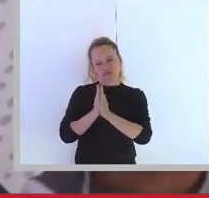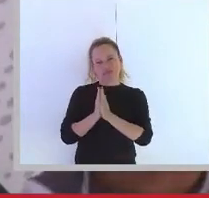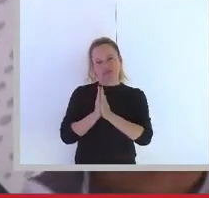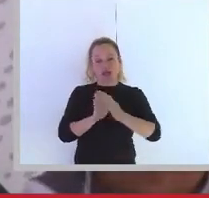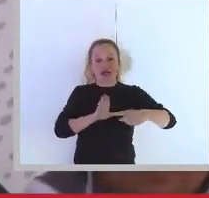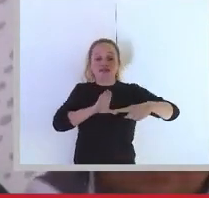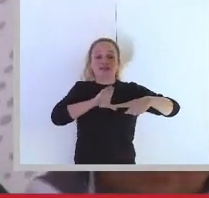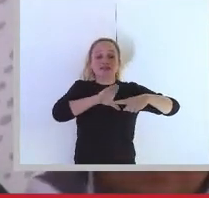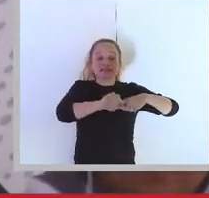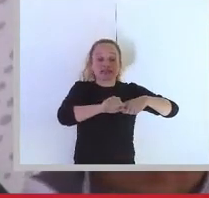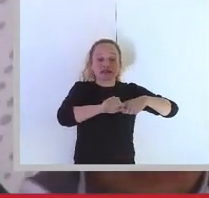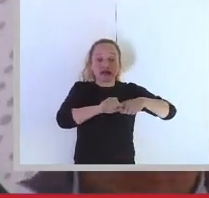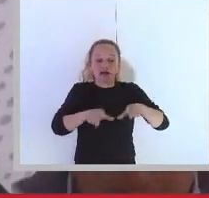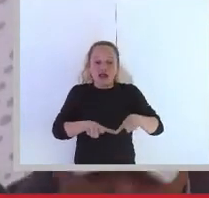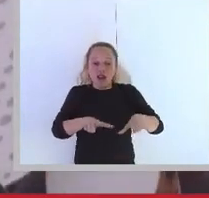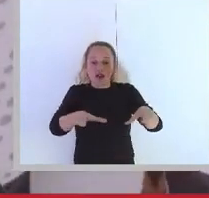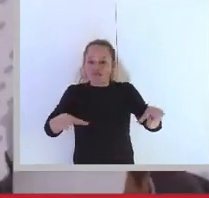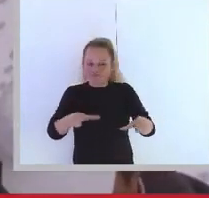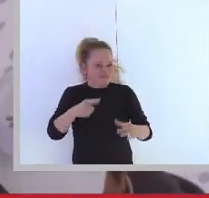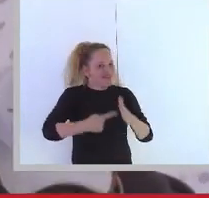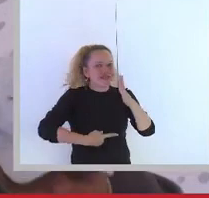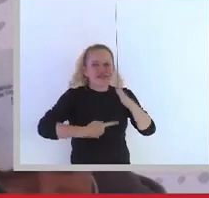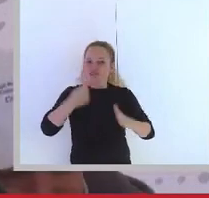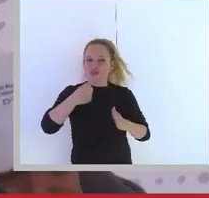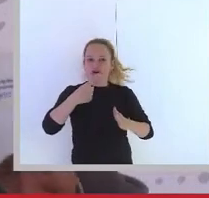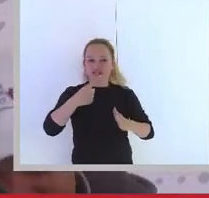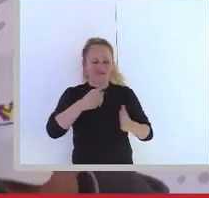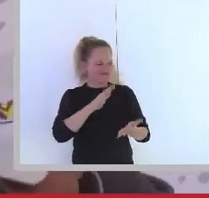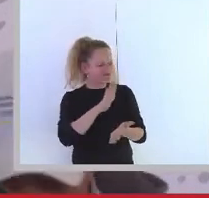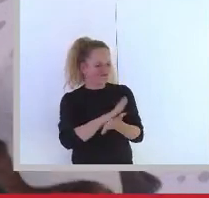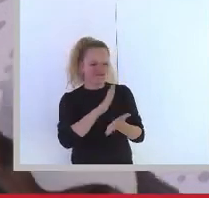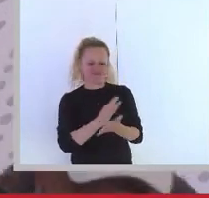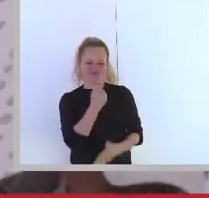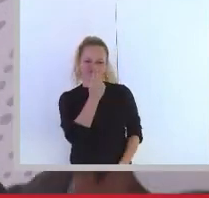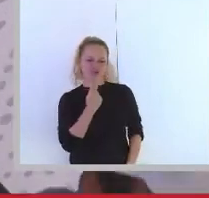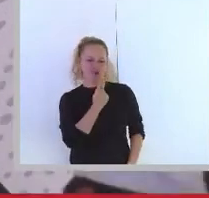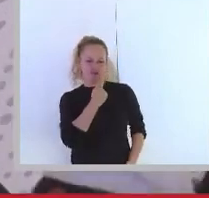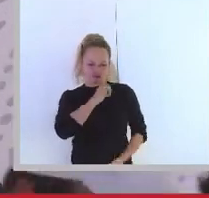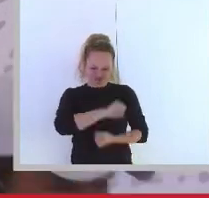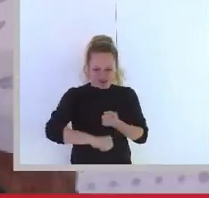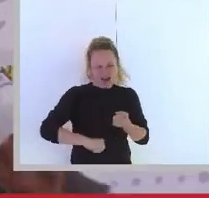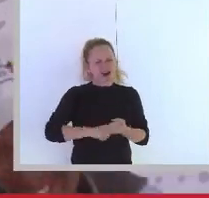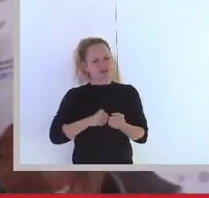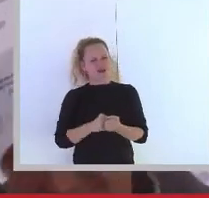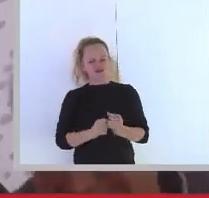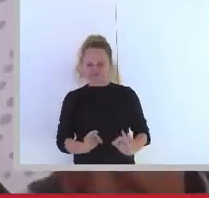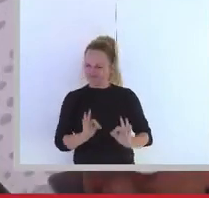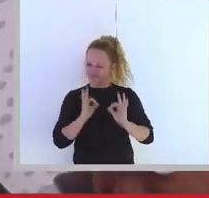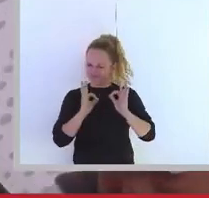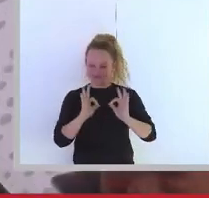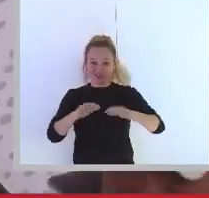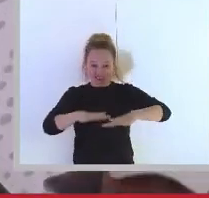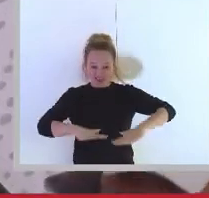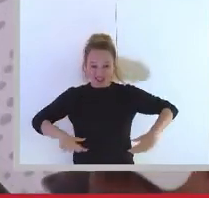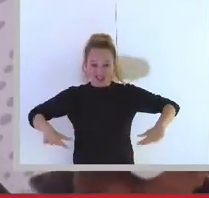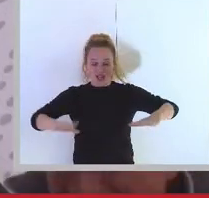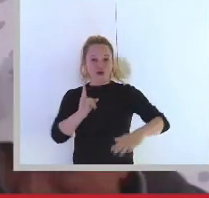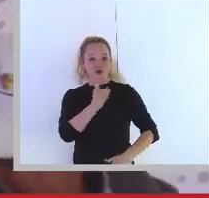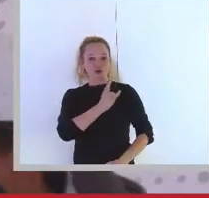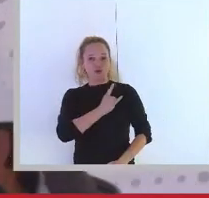espacio, dijo inmediatamente, cuenten con eso, esta es la Universidad de la